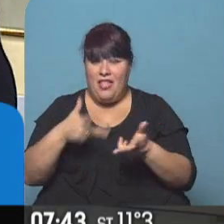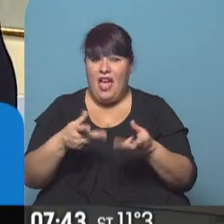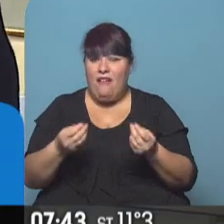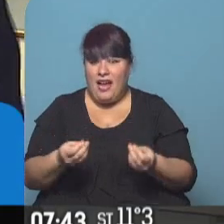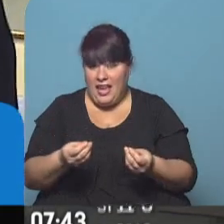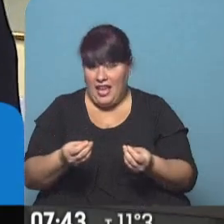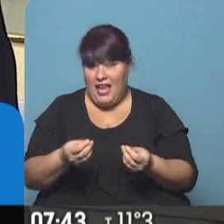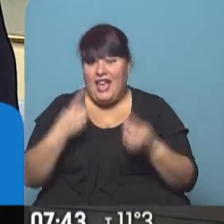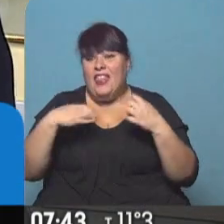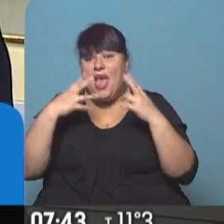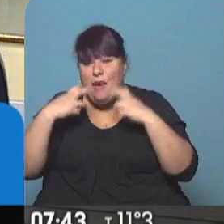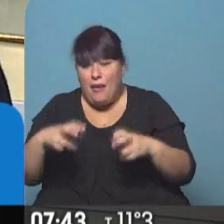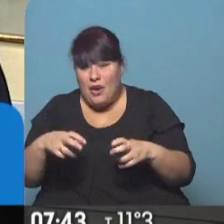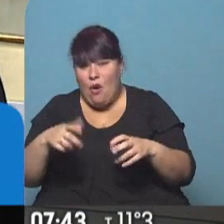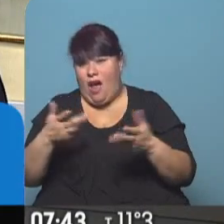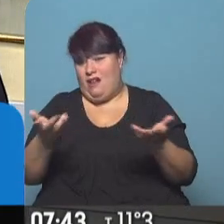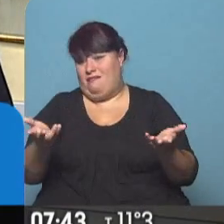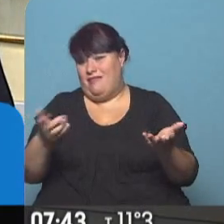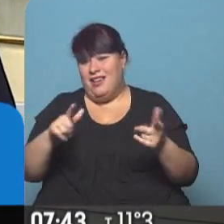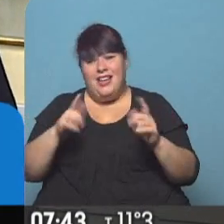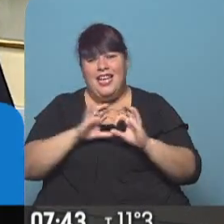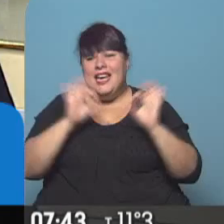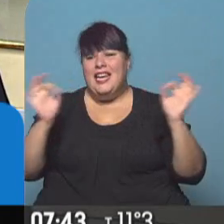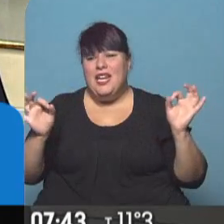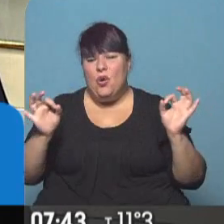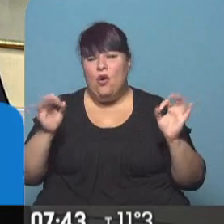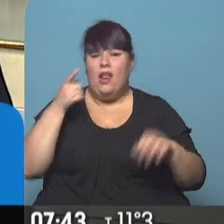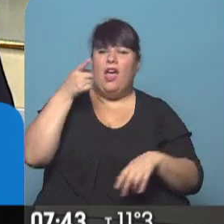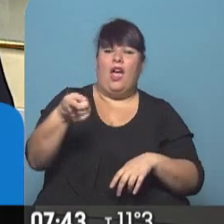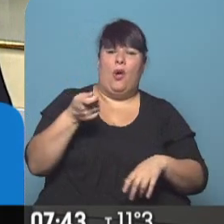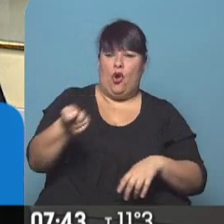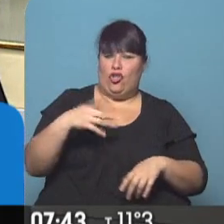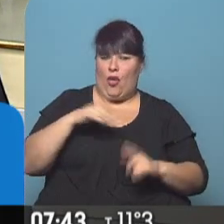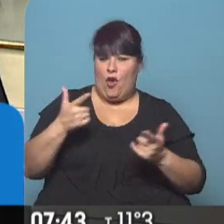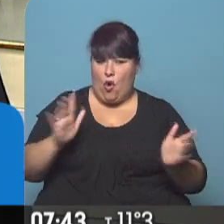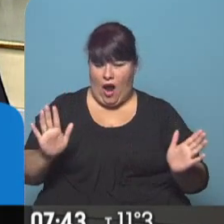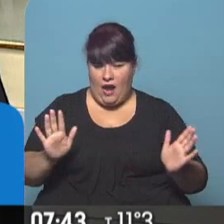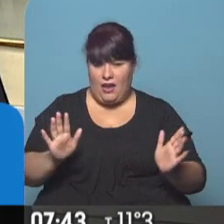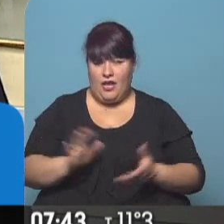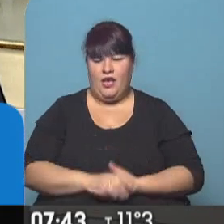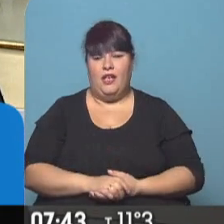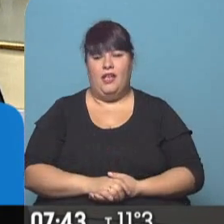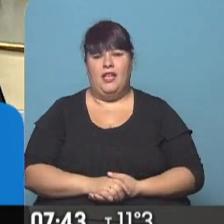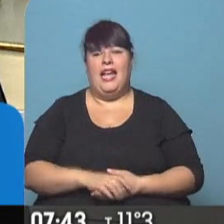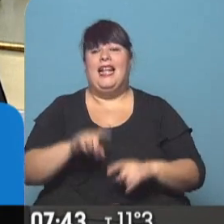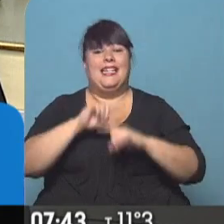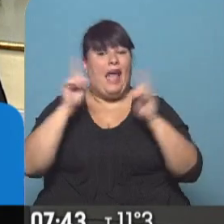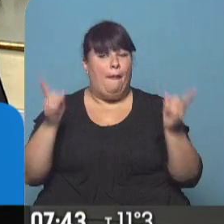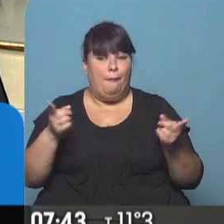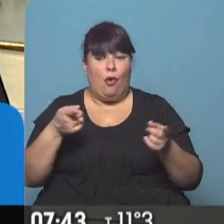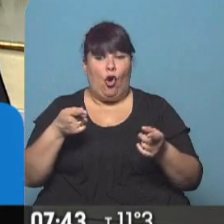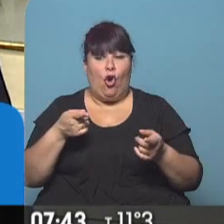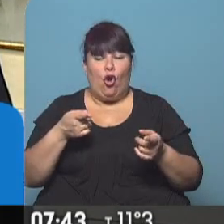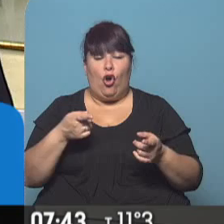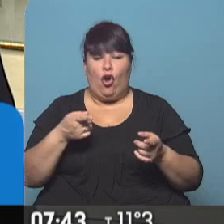de que se investigue acá nadie está juzgando todavía ni siquiera